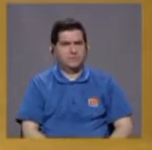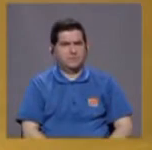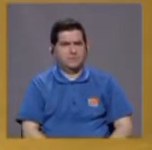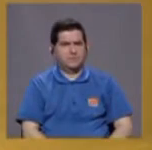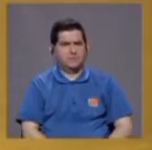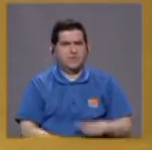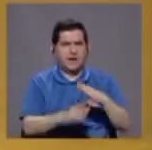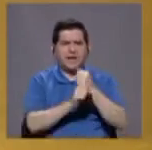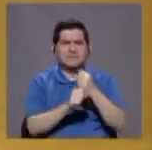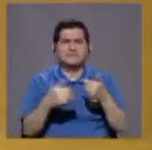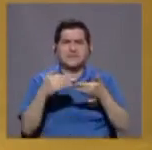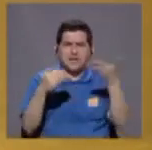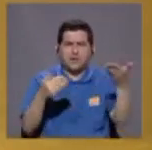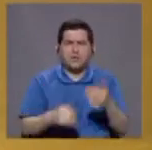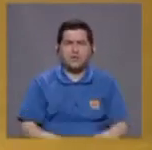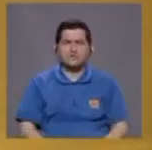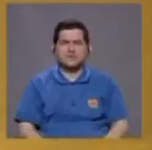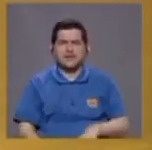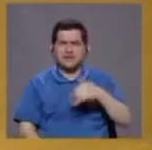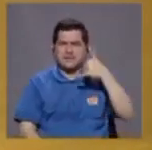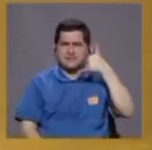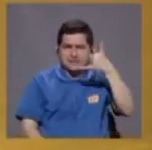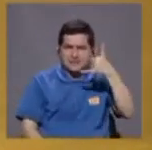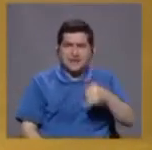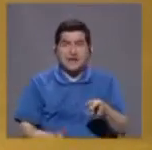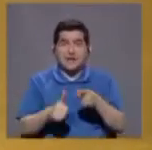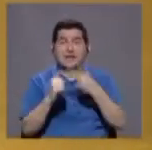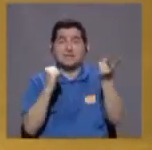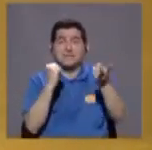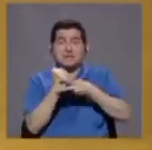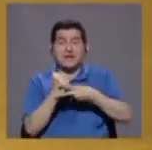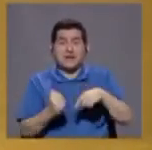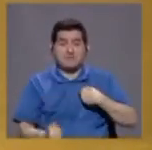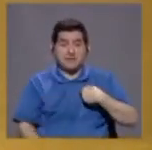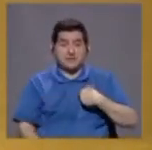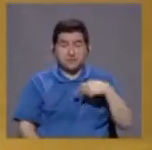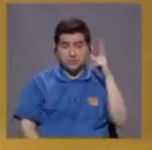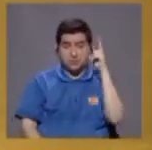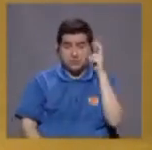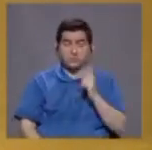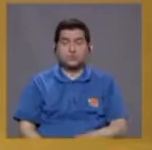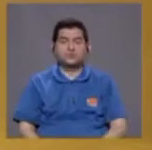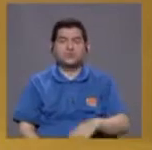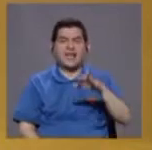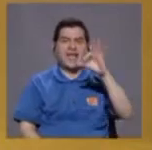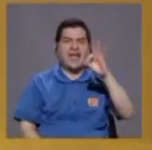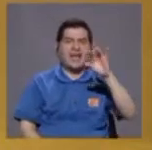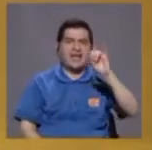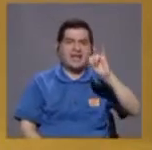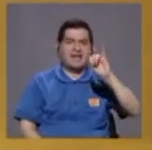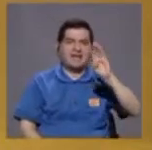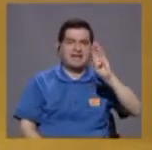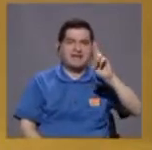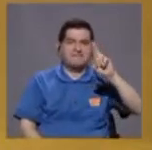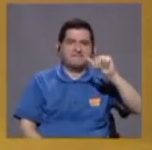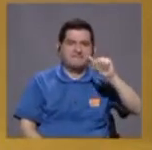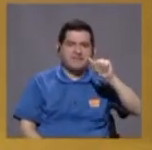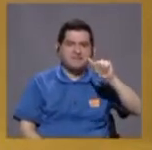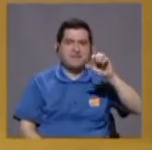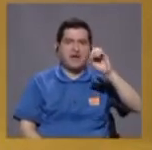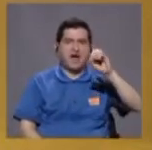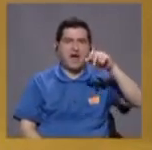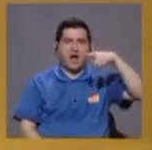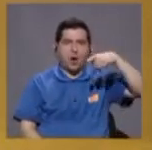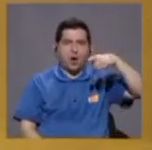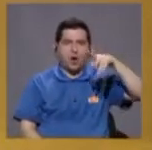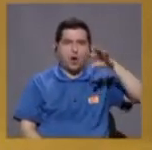cosas en telefonía y por primera vez yo oí la palabra fibra óptica de tus labios. ¿Cómo ha llovido